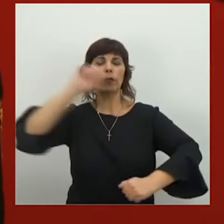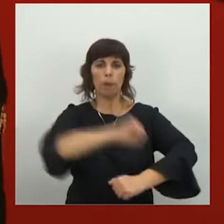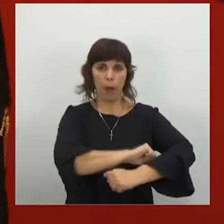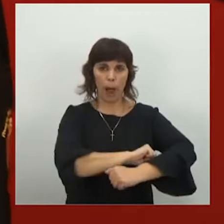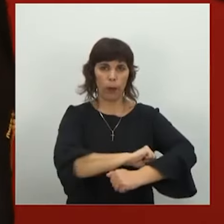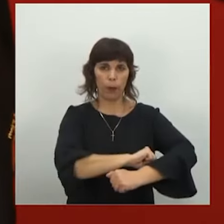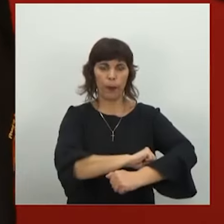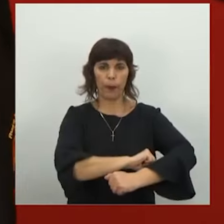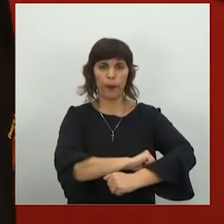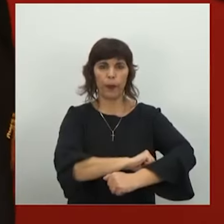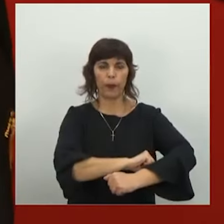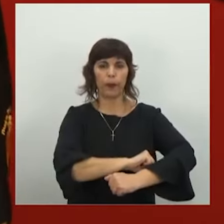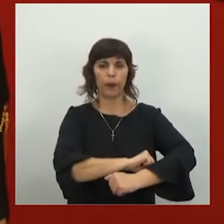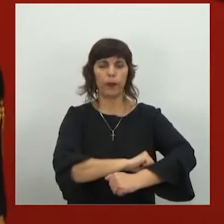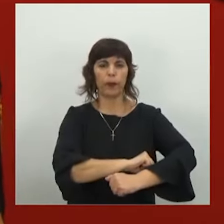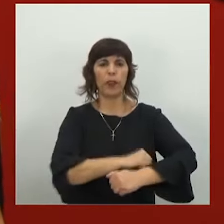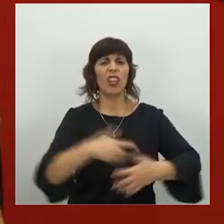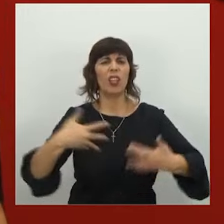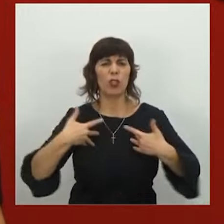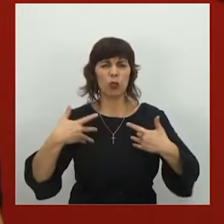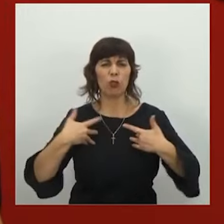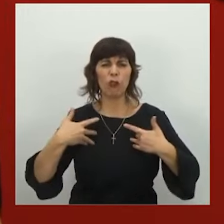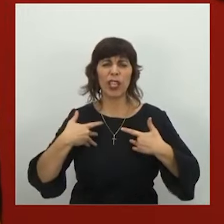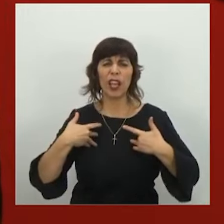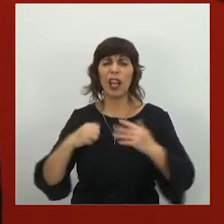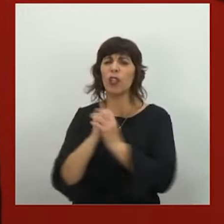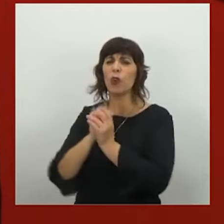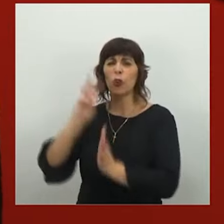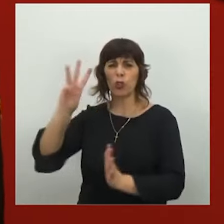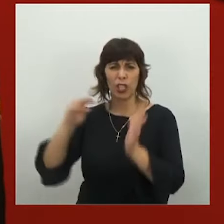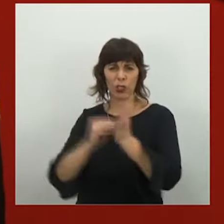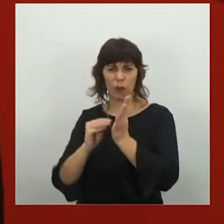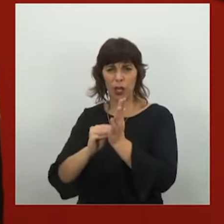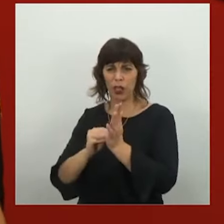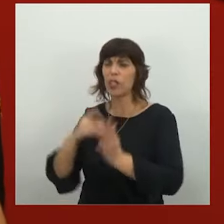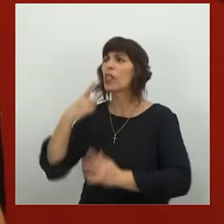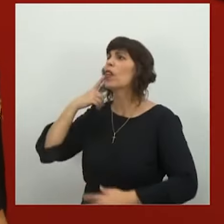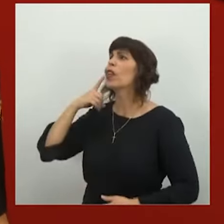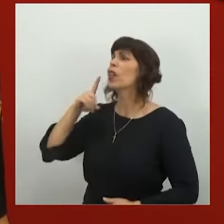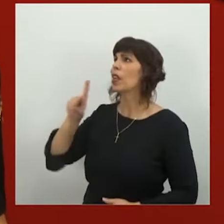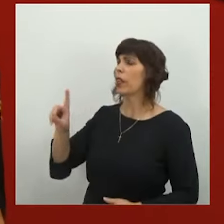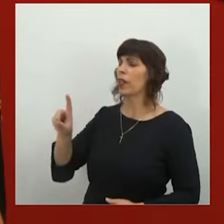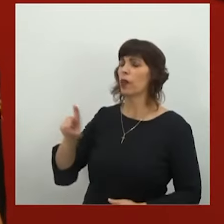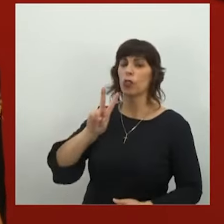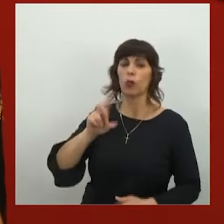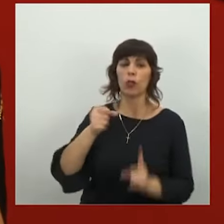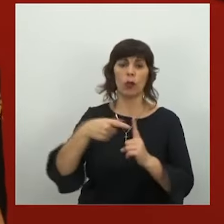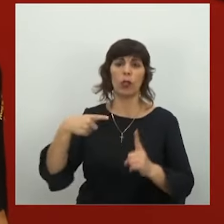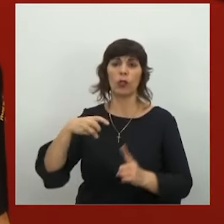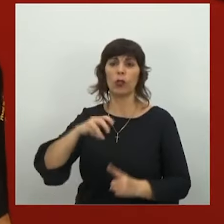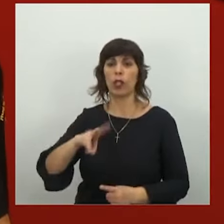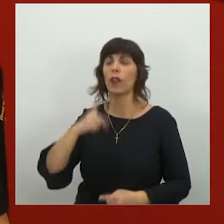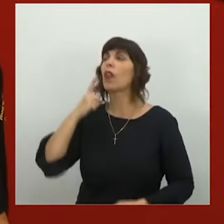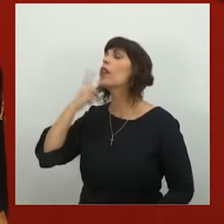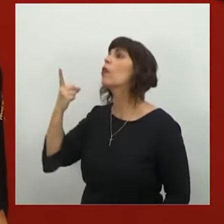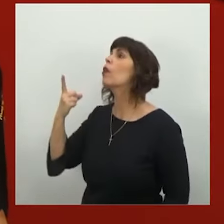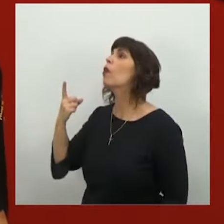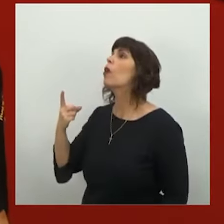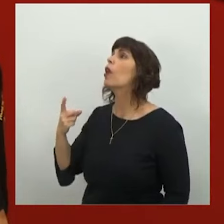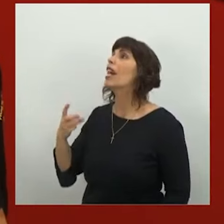orando 3 veces por un cierto aguijón, dice en 2 carta de Corintios 12, 9, que él oró